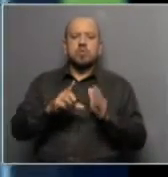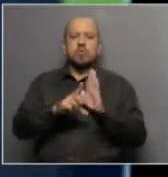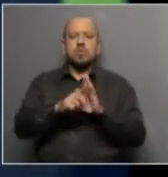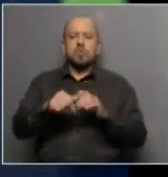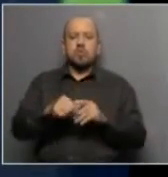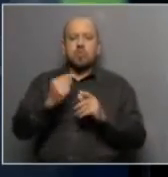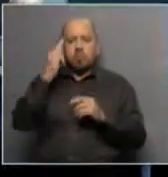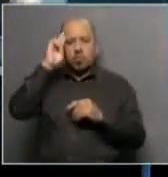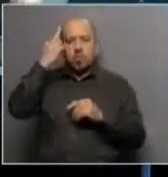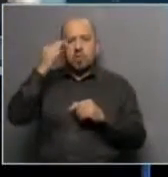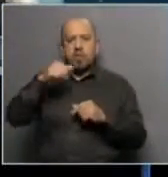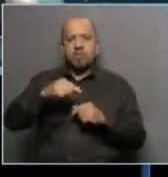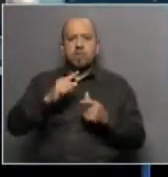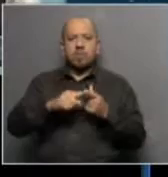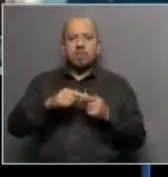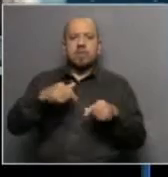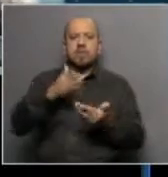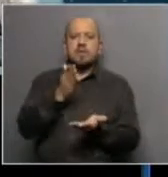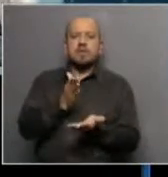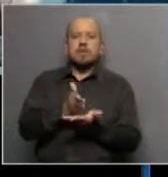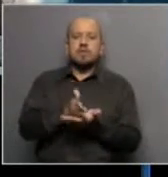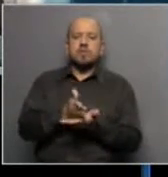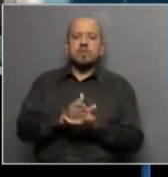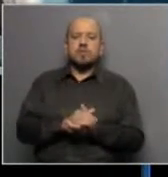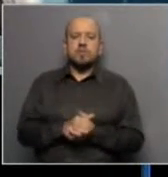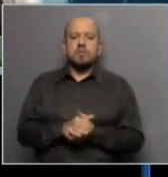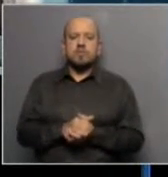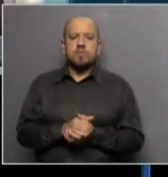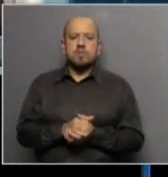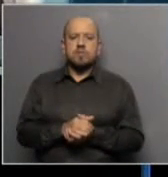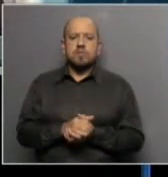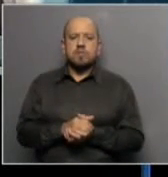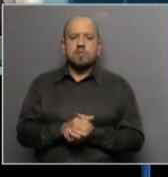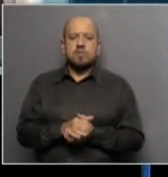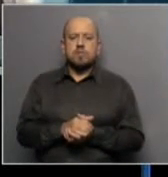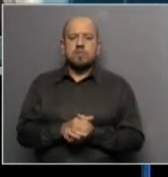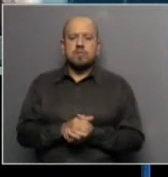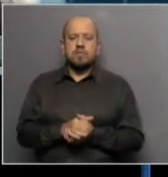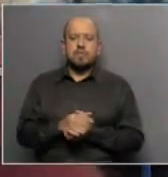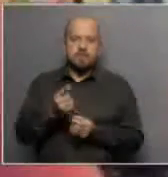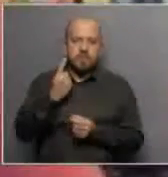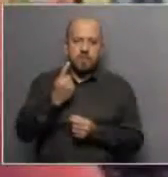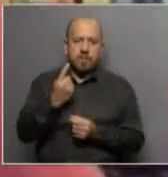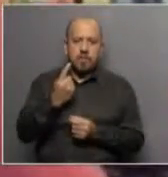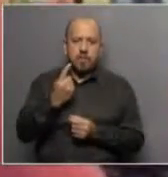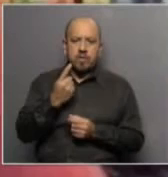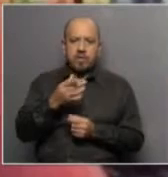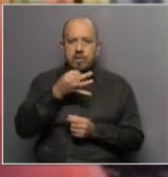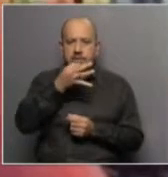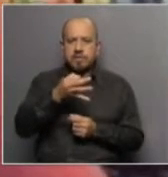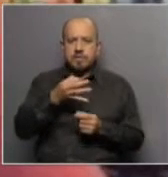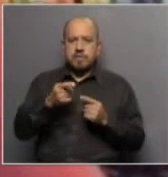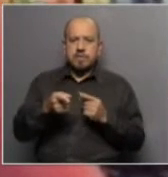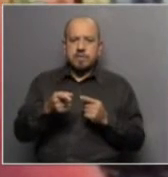uruguaya, como garante, garantía de ese derecho? Bien, en primer lugar, vale la pena mencionar